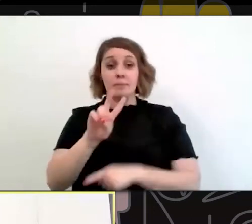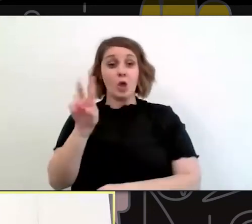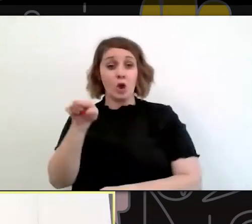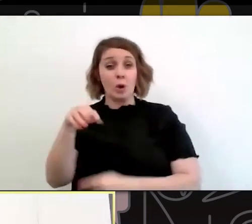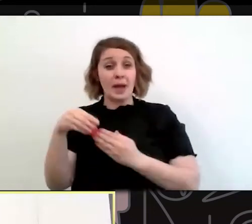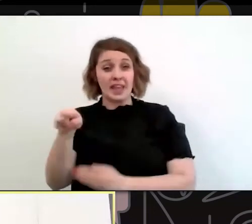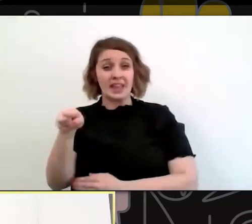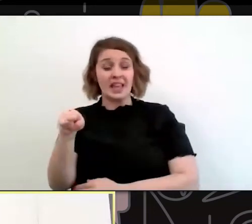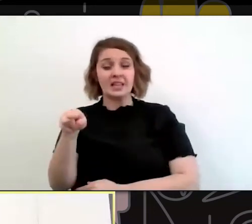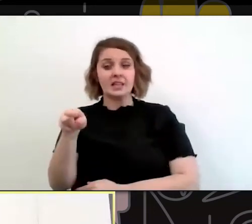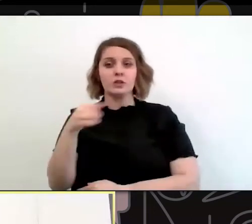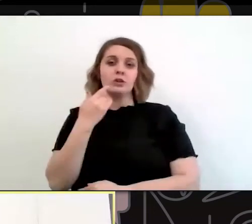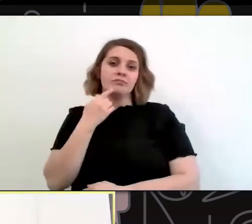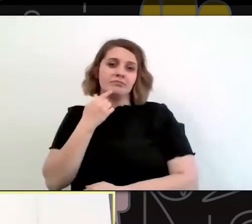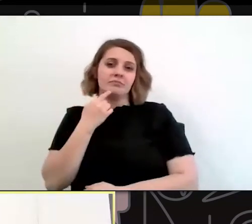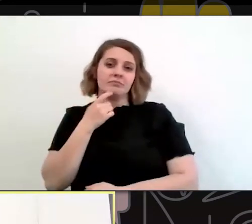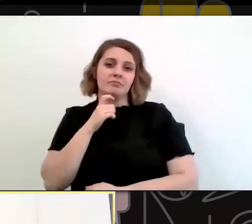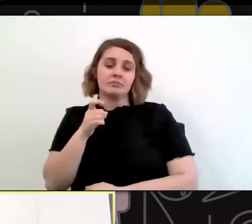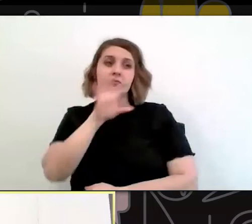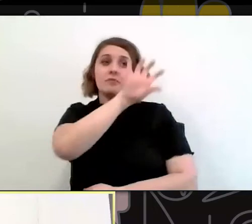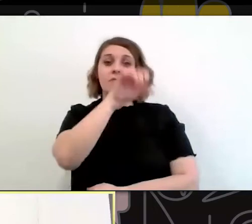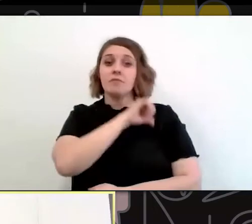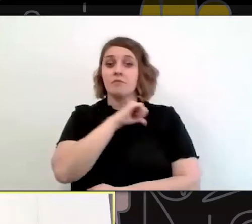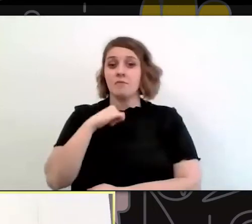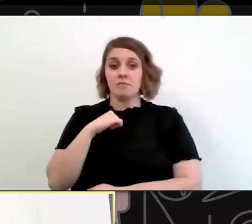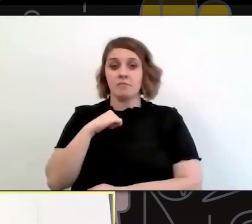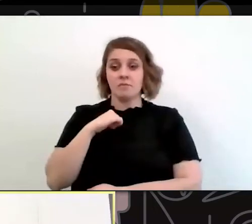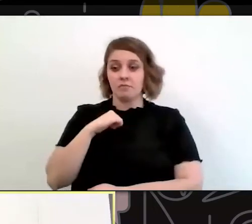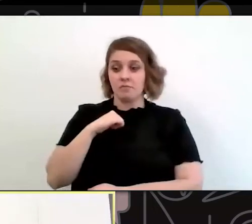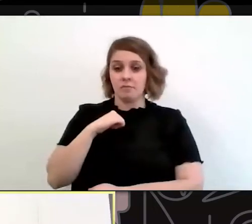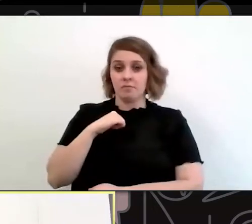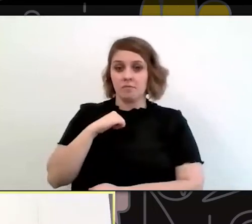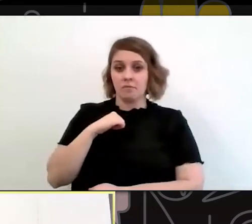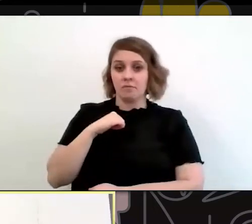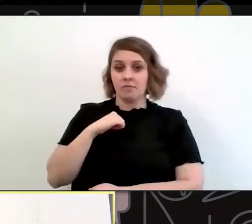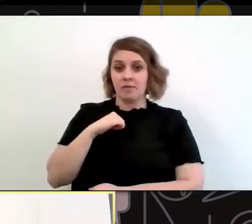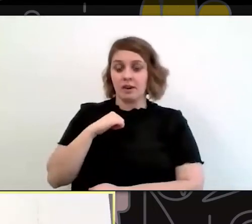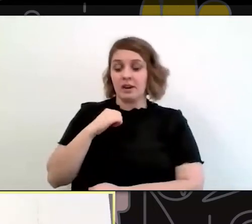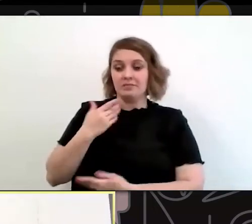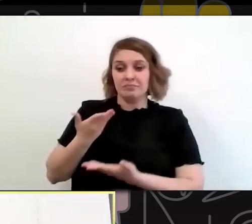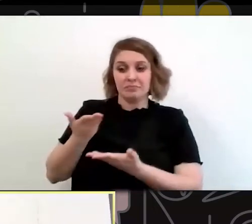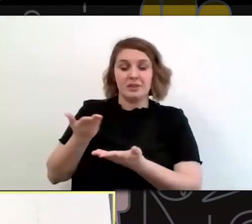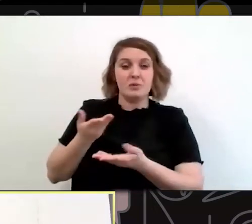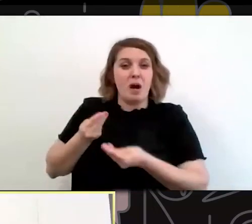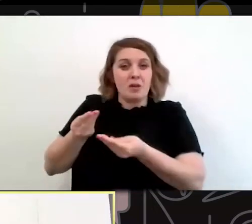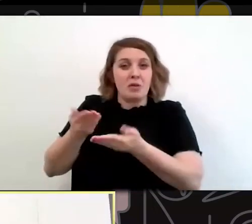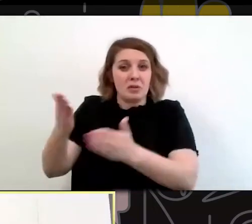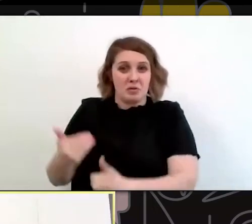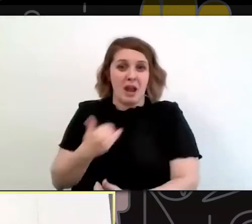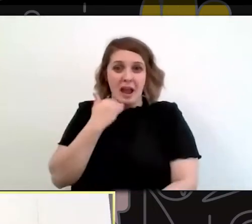decir que hay comunidades autónomas que ni siquiera les dan tiras. Entonces, hablar de telemedicina con estos